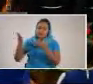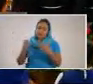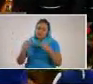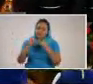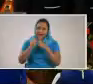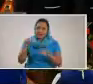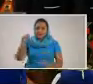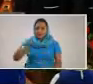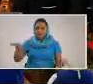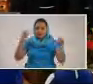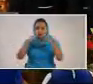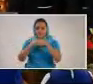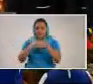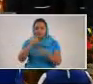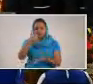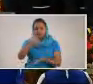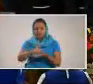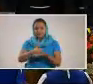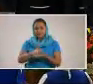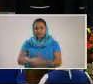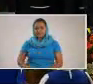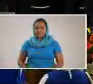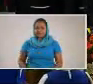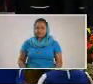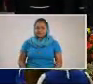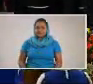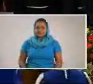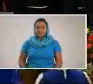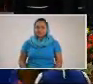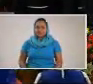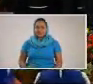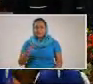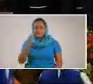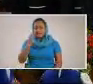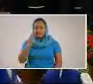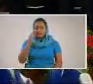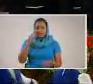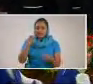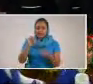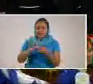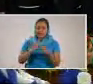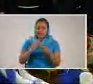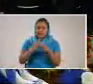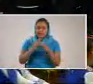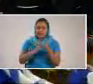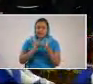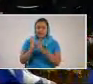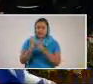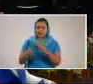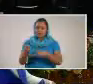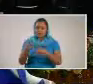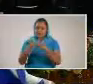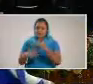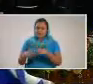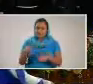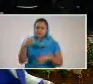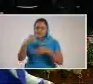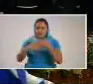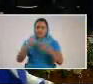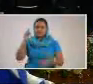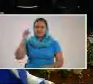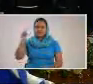esta noche. Amén. Acompáñame a orar, hermano. Padre, en el nombre de Jesús venimos delante de ti,